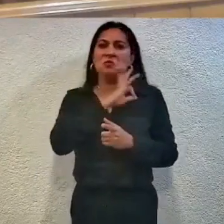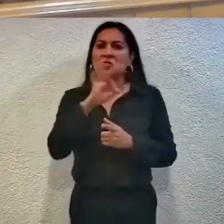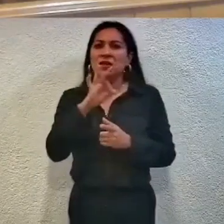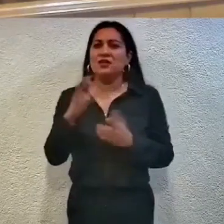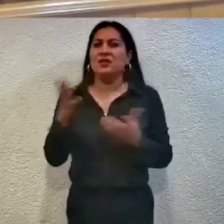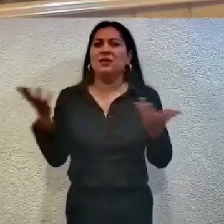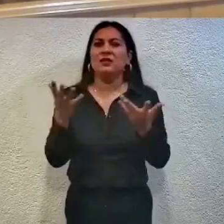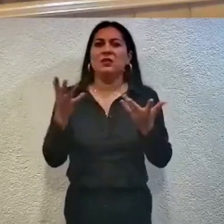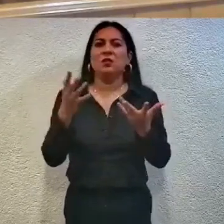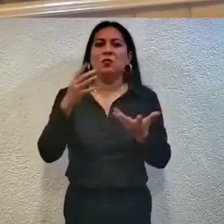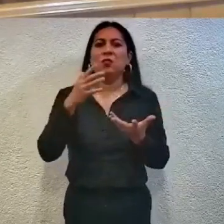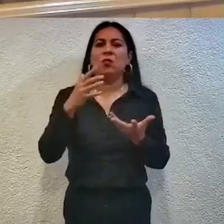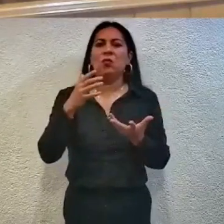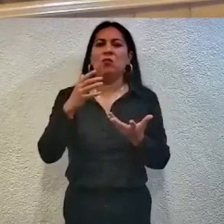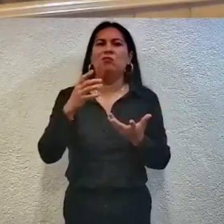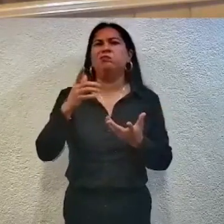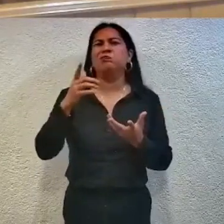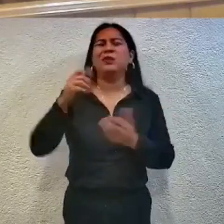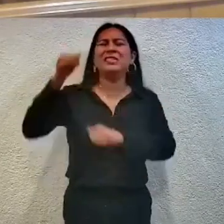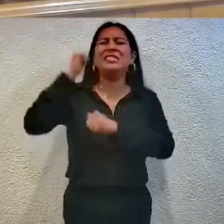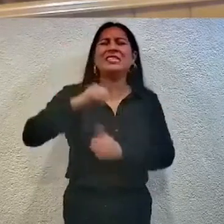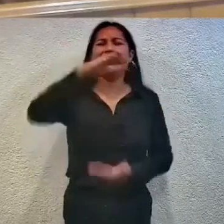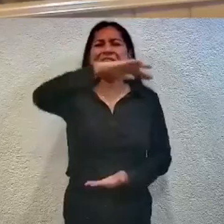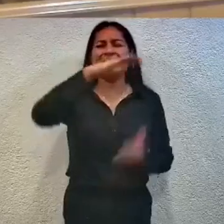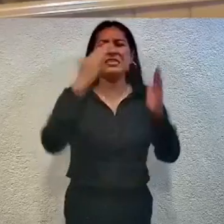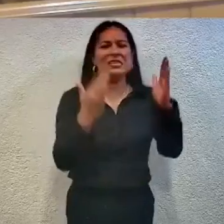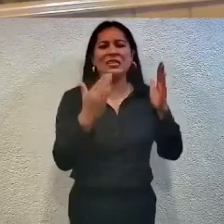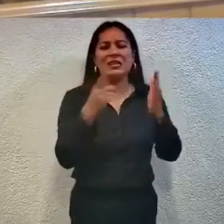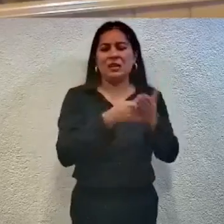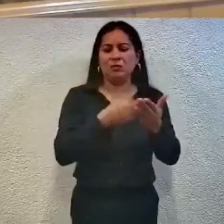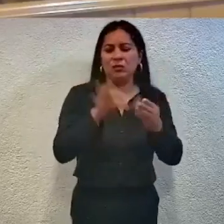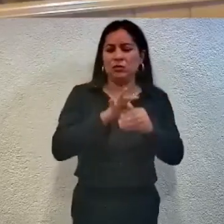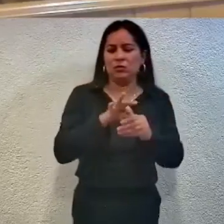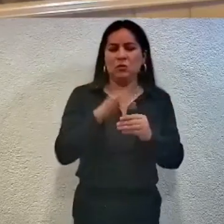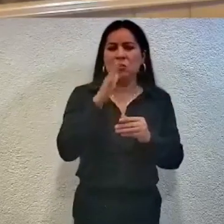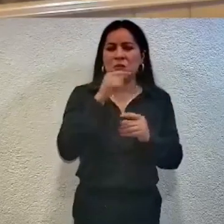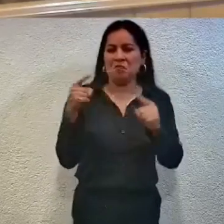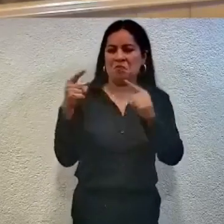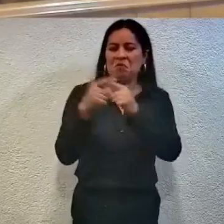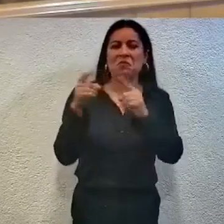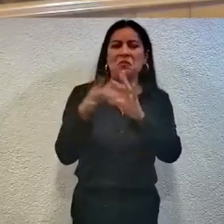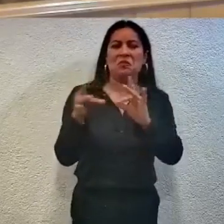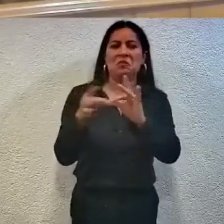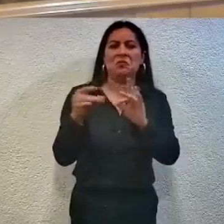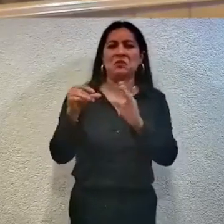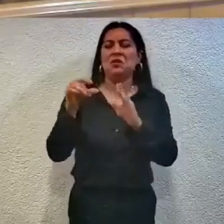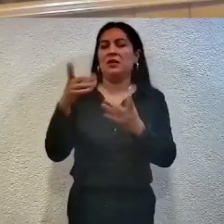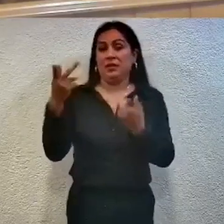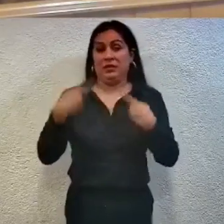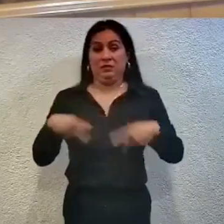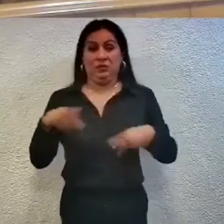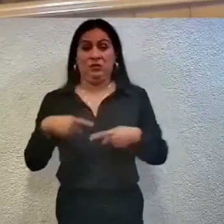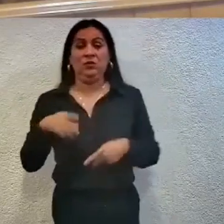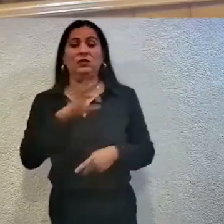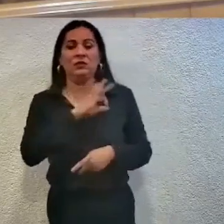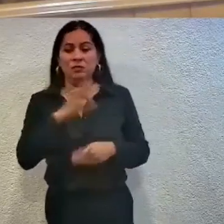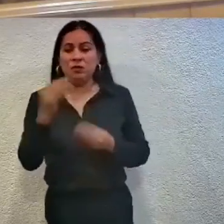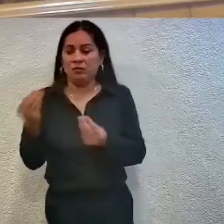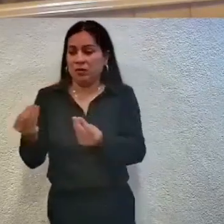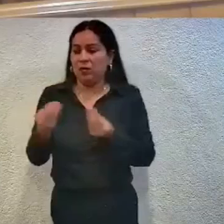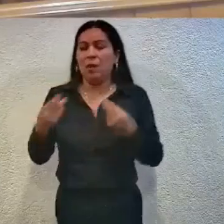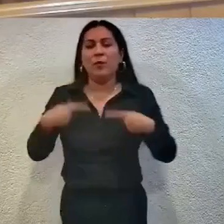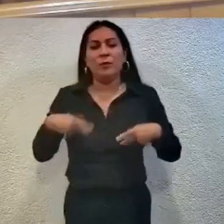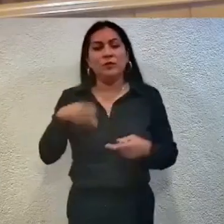como funcionarios de casilla y, por lo tanto, la votación, contrario a lo señalado por los actores, sí fue recibida por